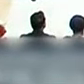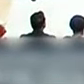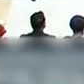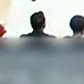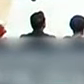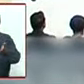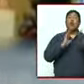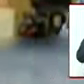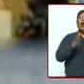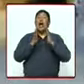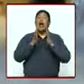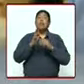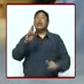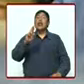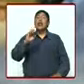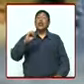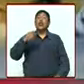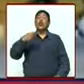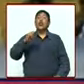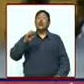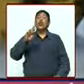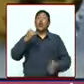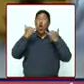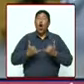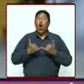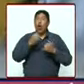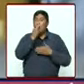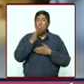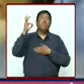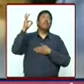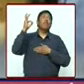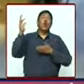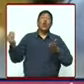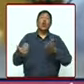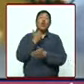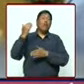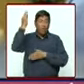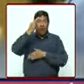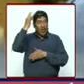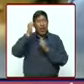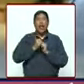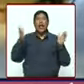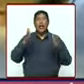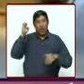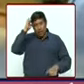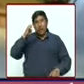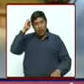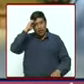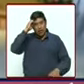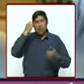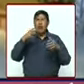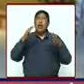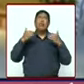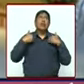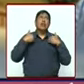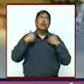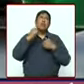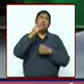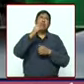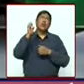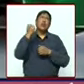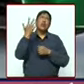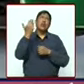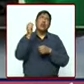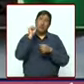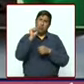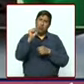Bueno, vamos a hablar acerca de Roger Mariaca, que hoy ha sido posicionado como el nuevo fiscal general del Estado. Recordemos que él ha obtenido 115 puntos